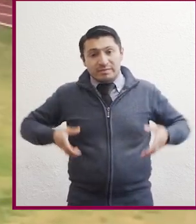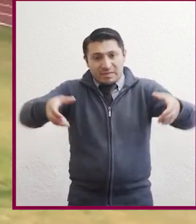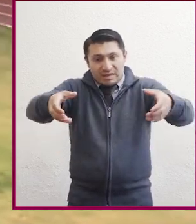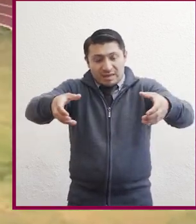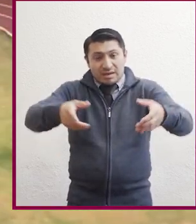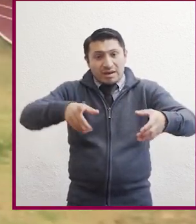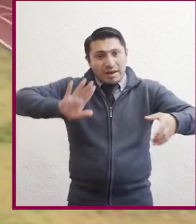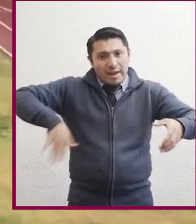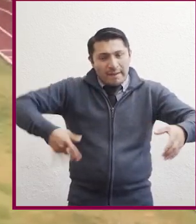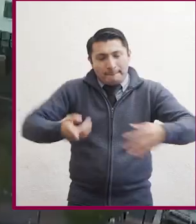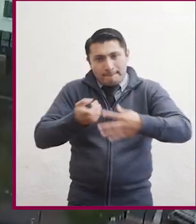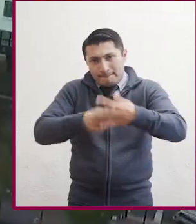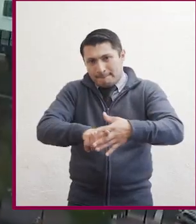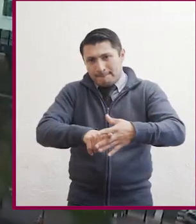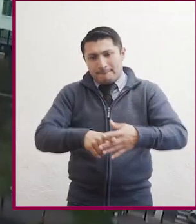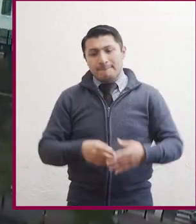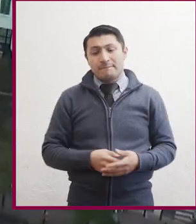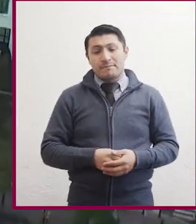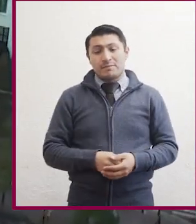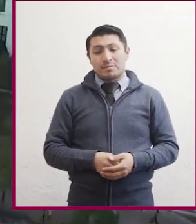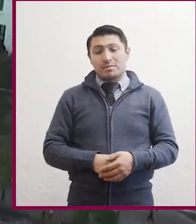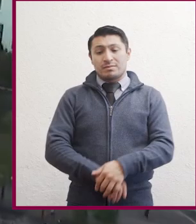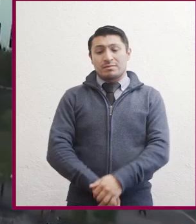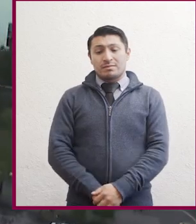calles recién trazadas.